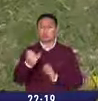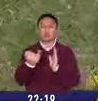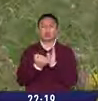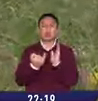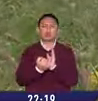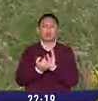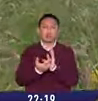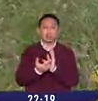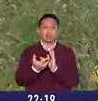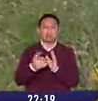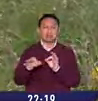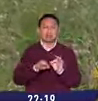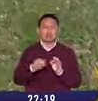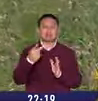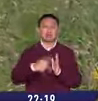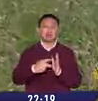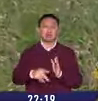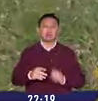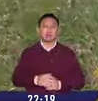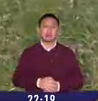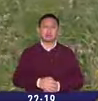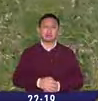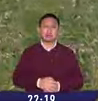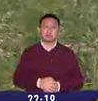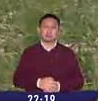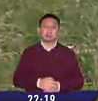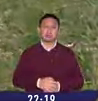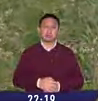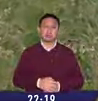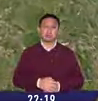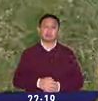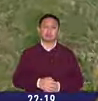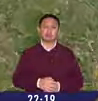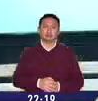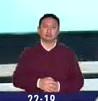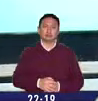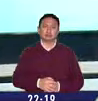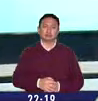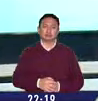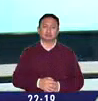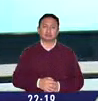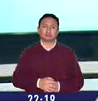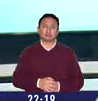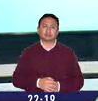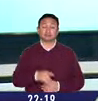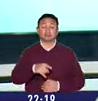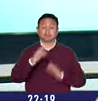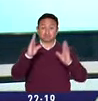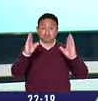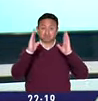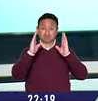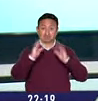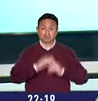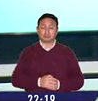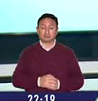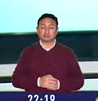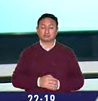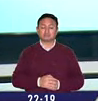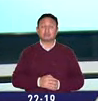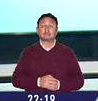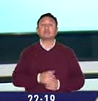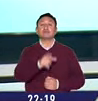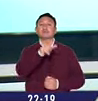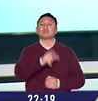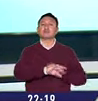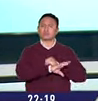víctima y esclarecer este hecho violento, informó Mauricio Sánchez. Ponga atención a la siguiente nota. Los